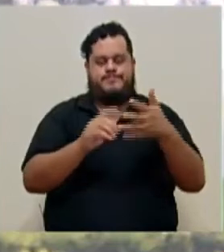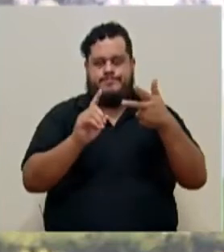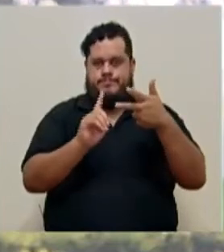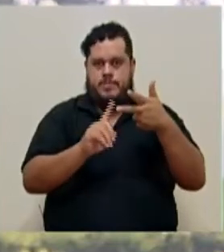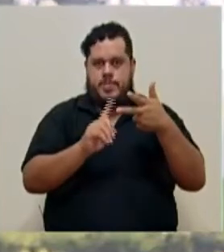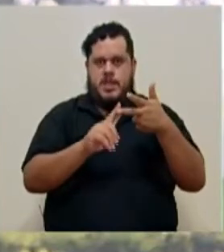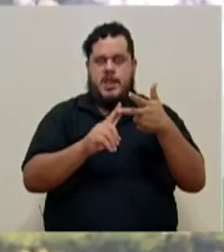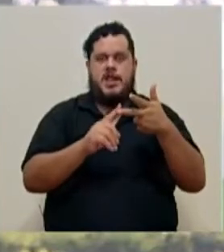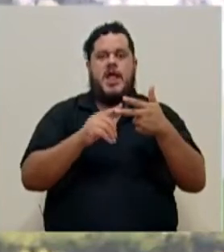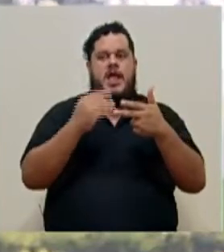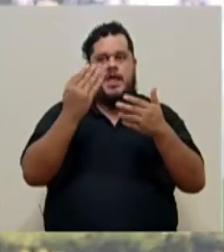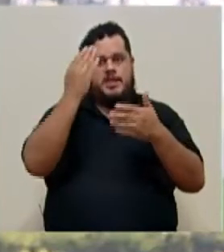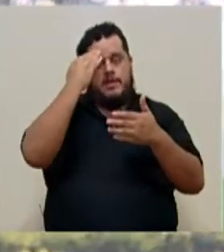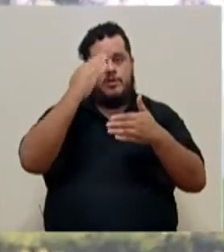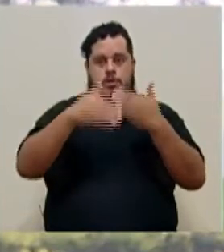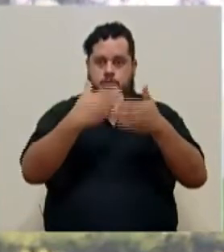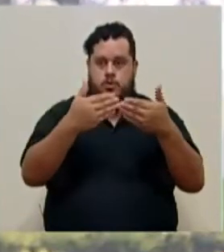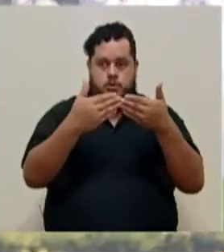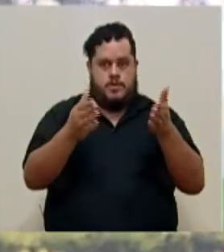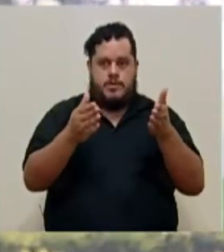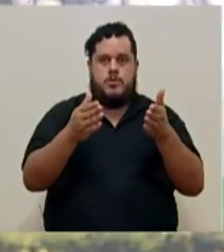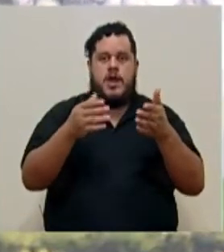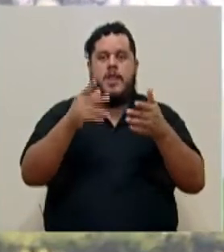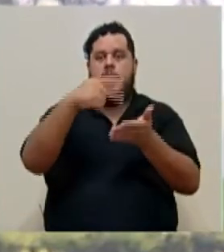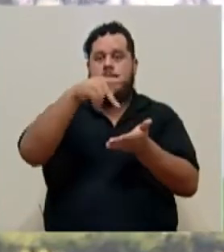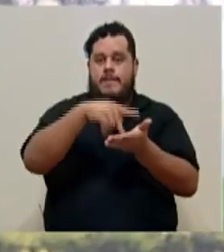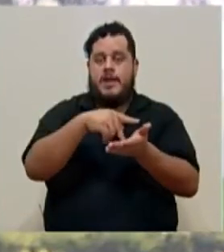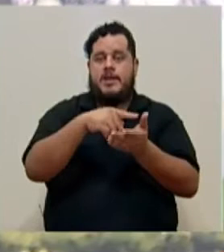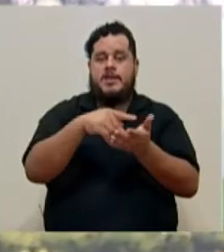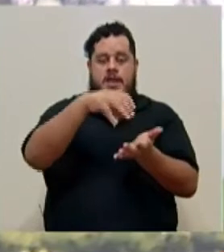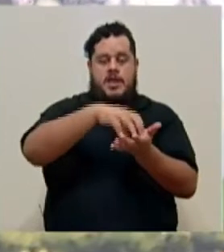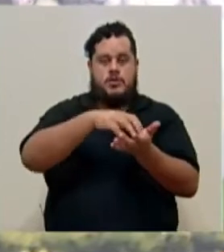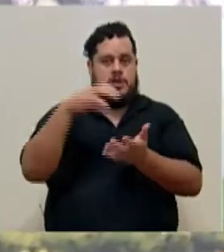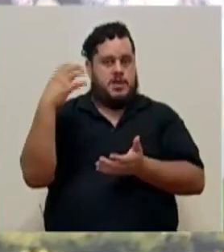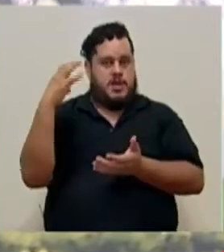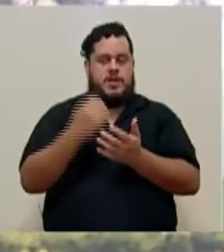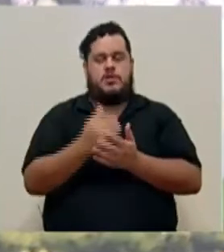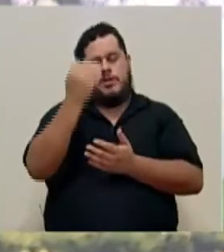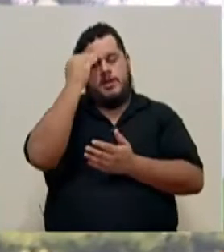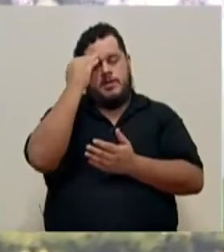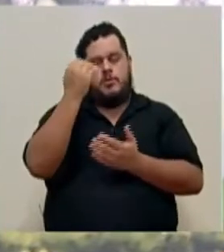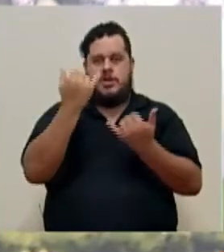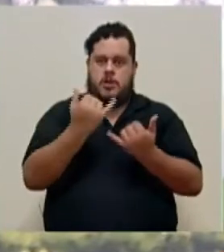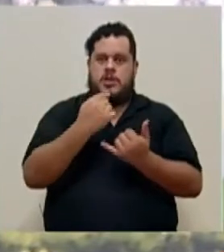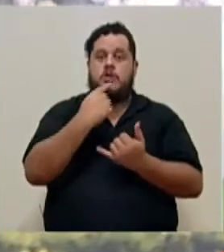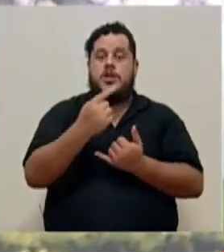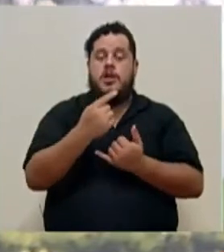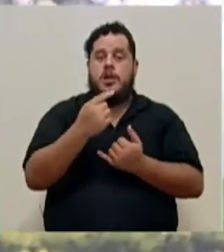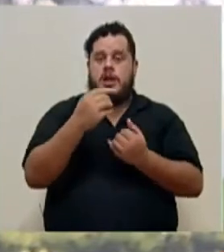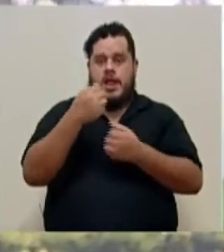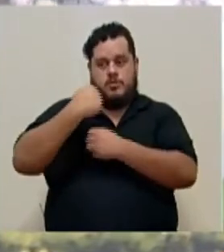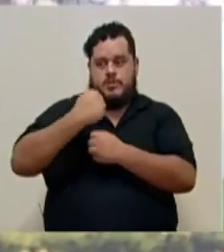el protocolo de apertura de parques en cantones amarillos. Entendemos que ahorita, según nos dijeron las municipalidades, están